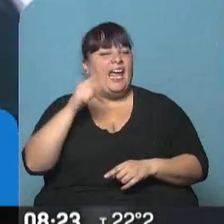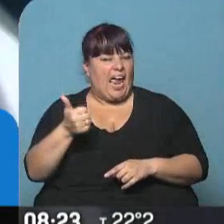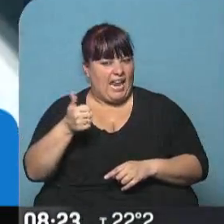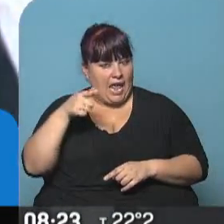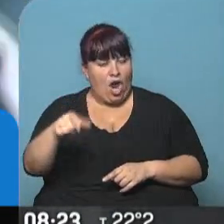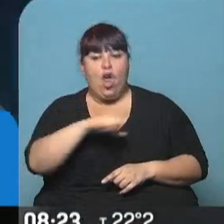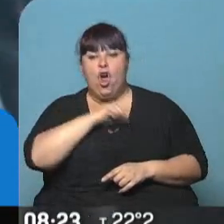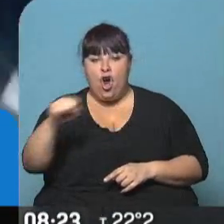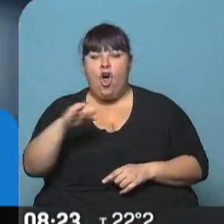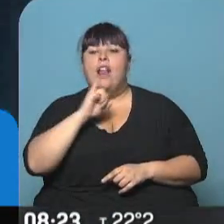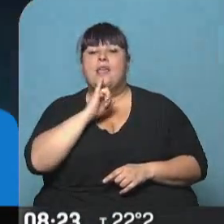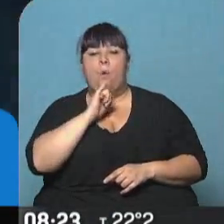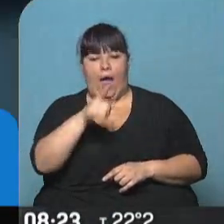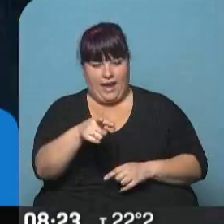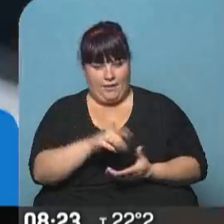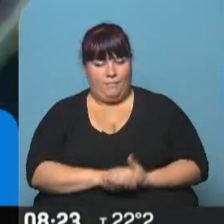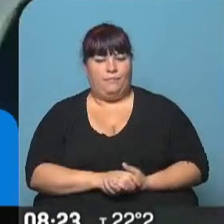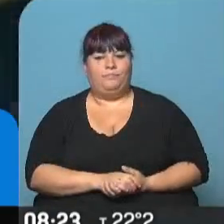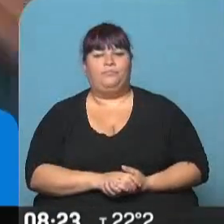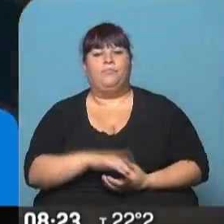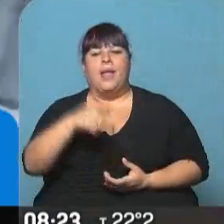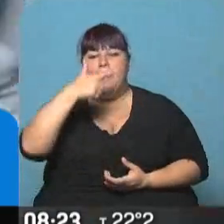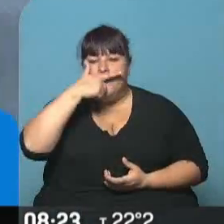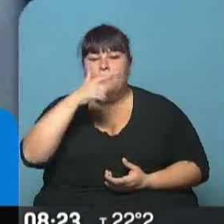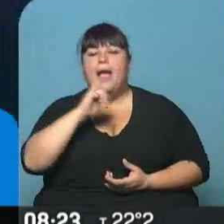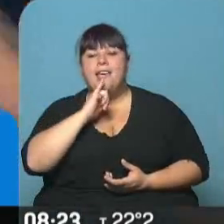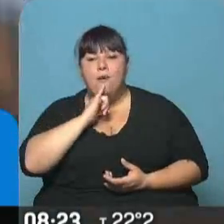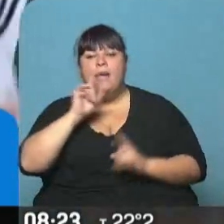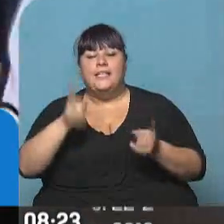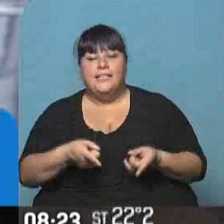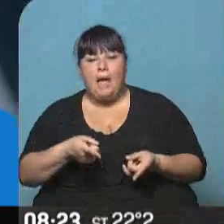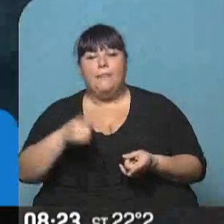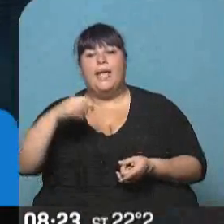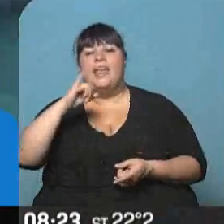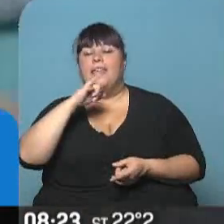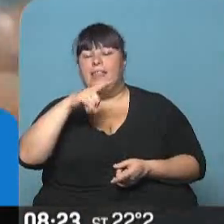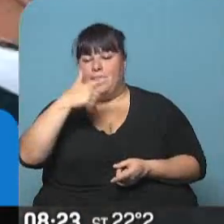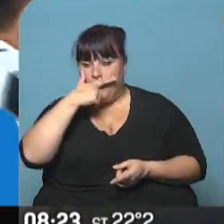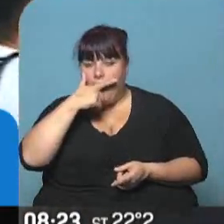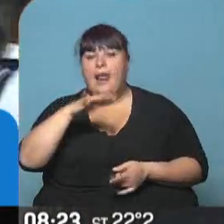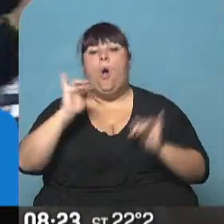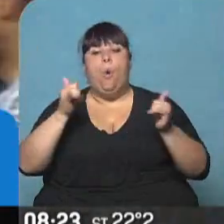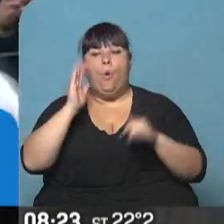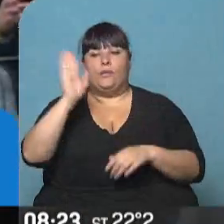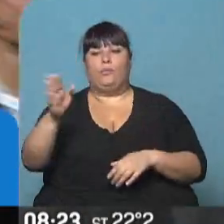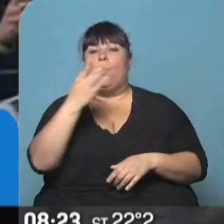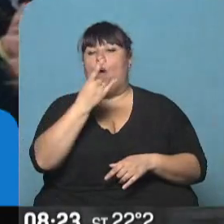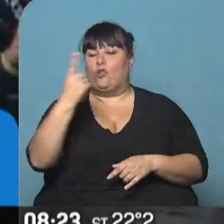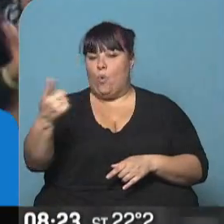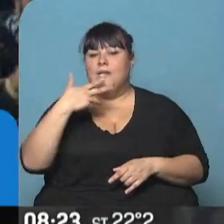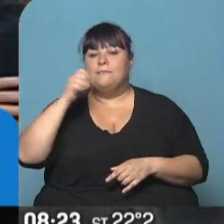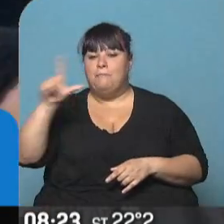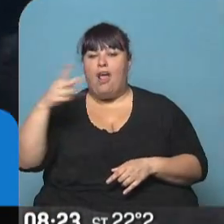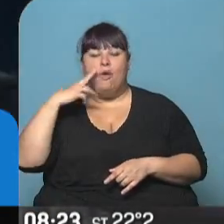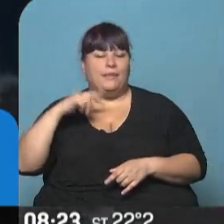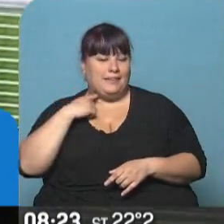el gol de Pipita Higuaín. Dybala, Higuaín, y va a llegar el de Dybala. Recordamos que Juventus derrotó 4-1 a Spal